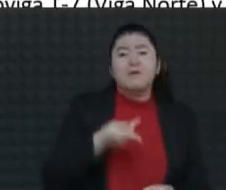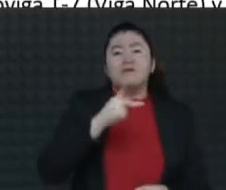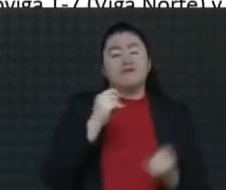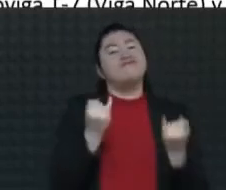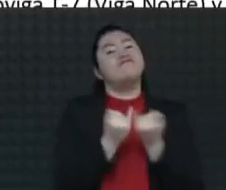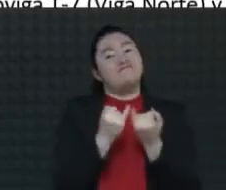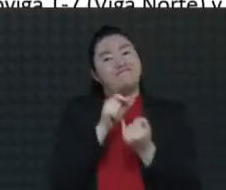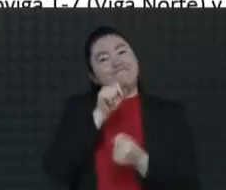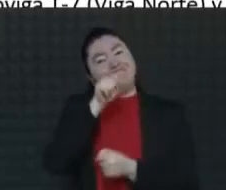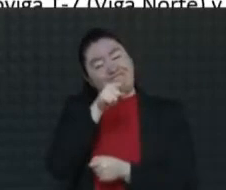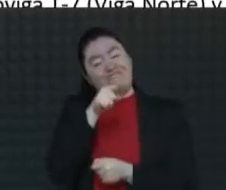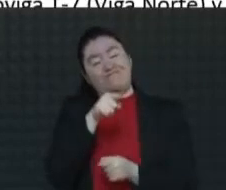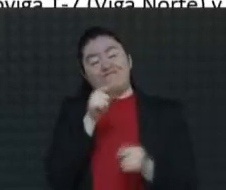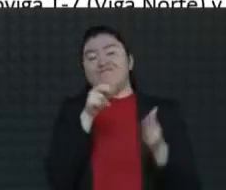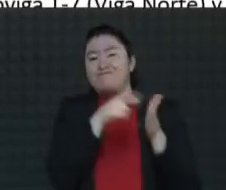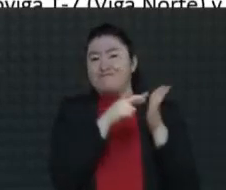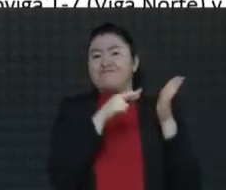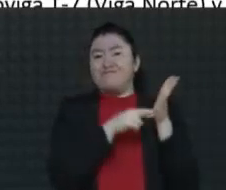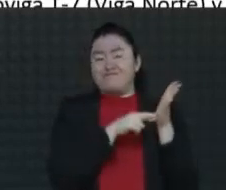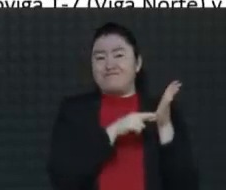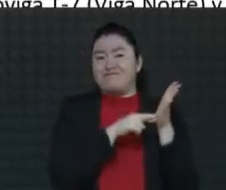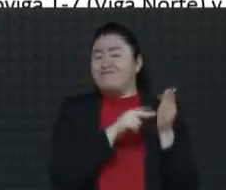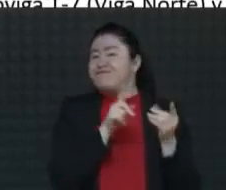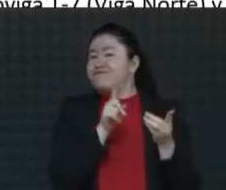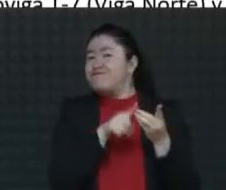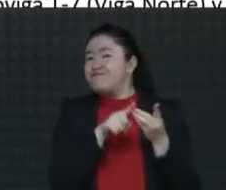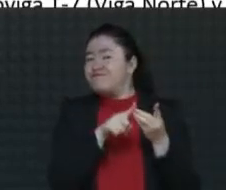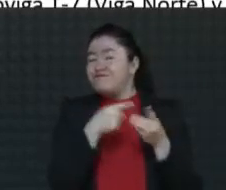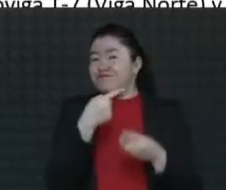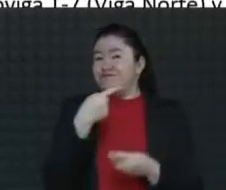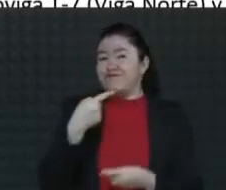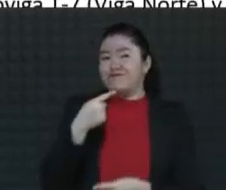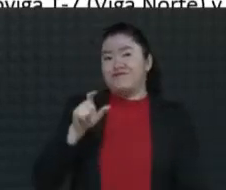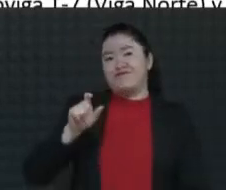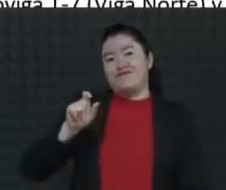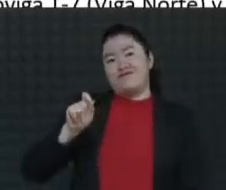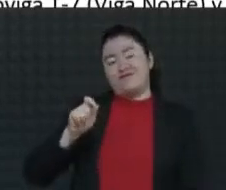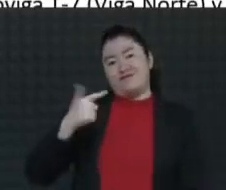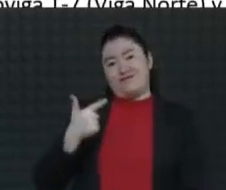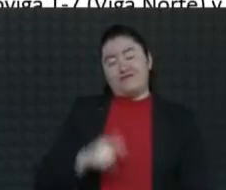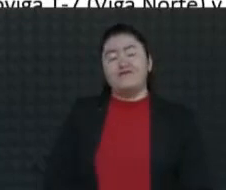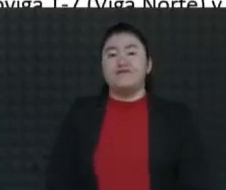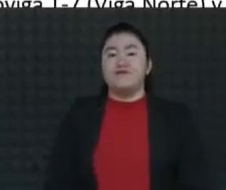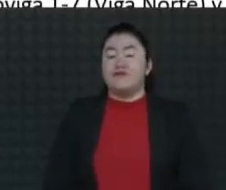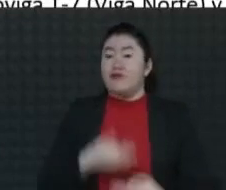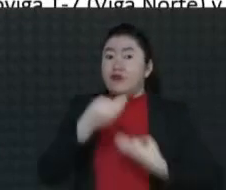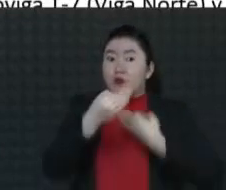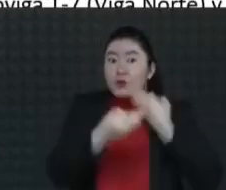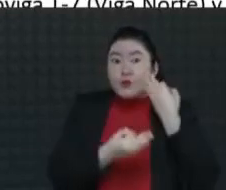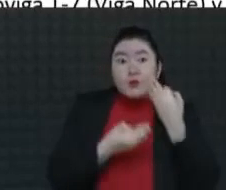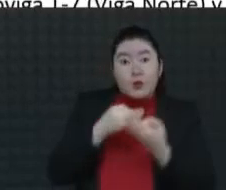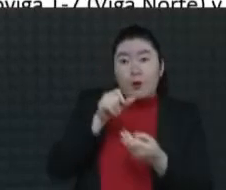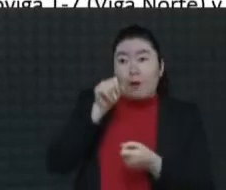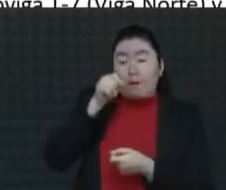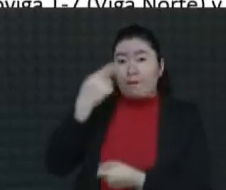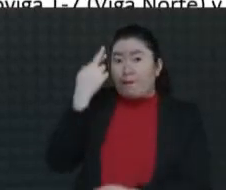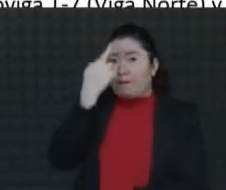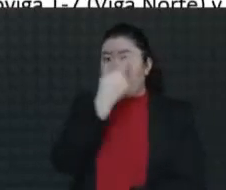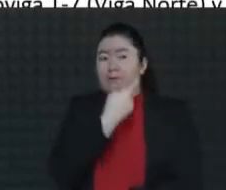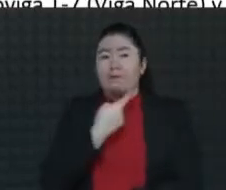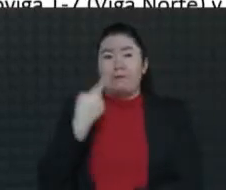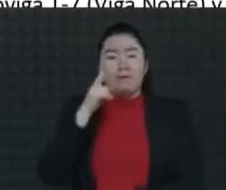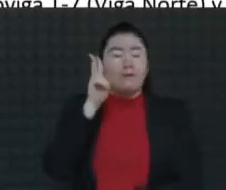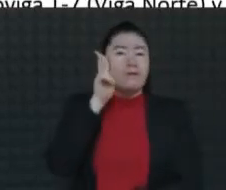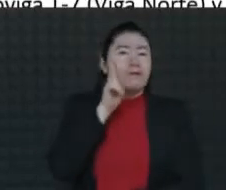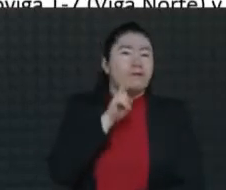también especificados en 27. Todas las muestras de acero de reforzamiento que se probaron como